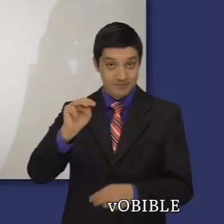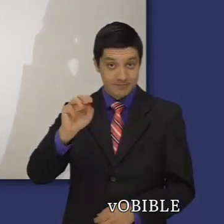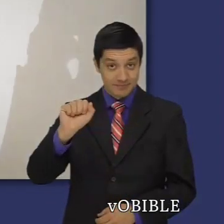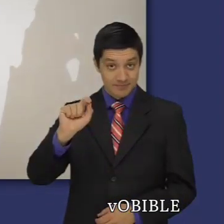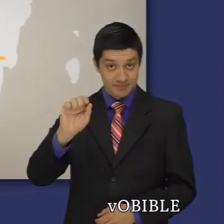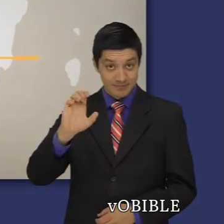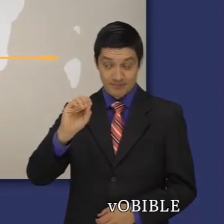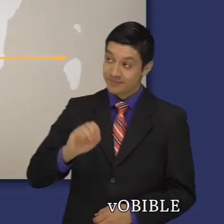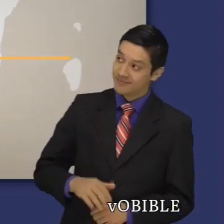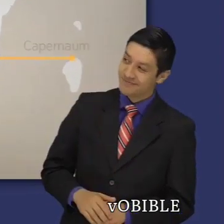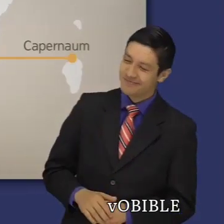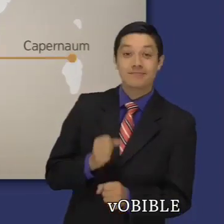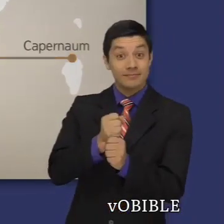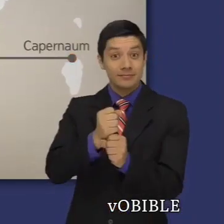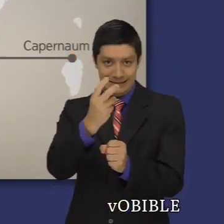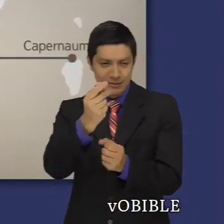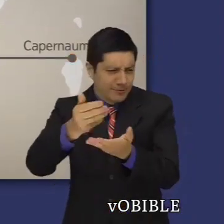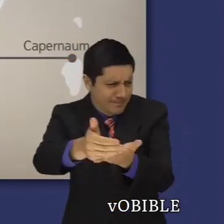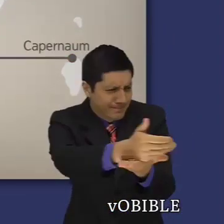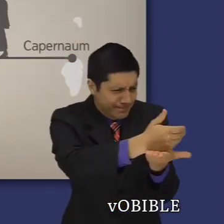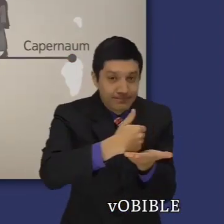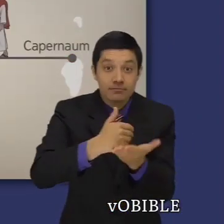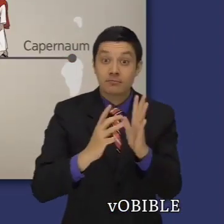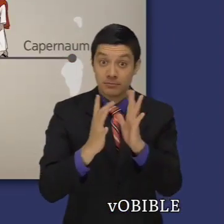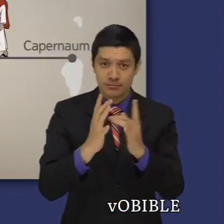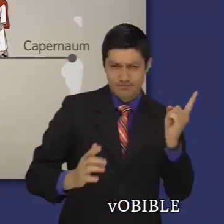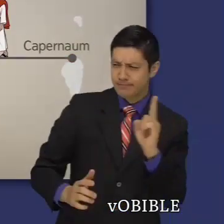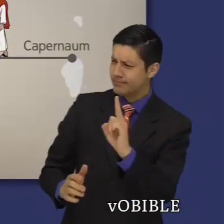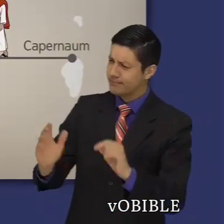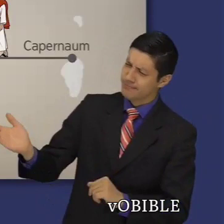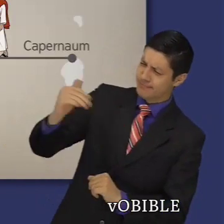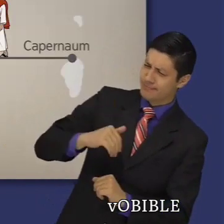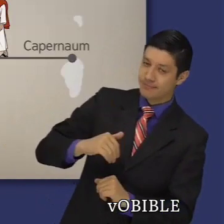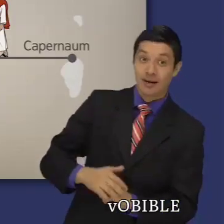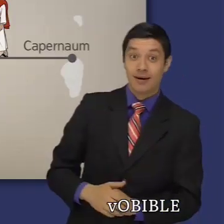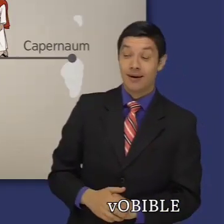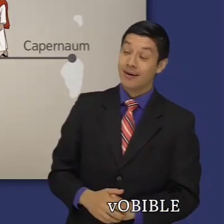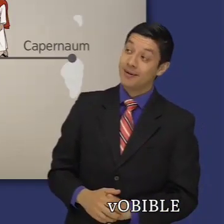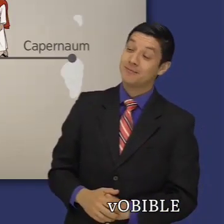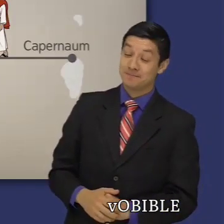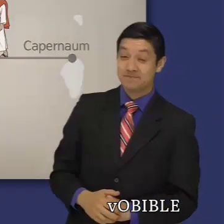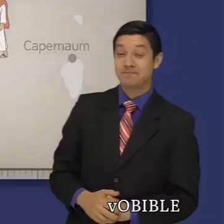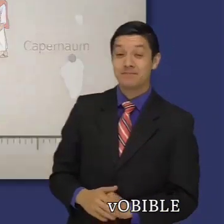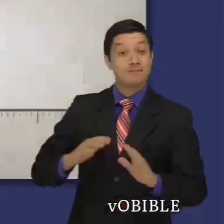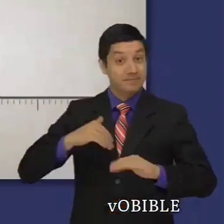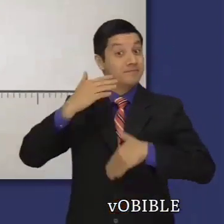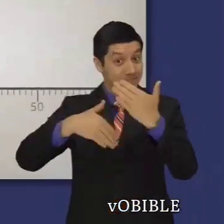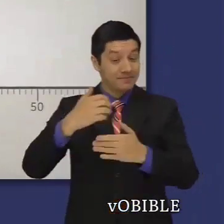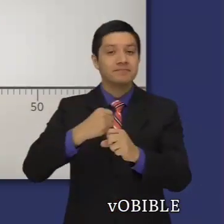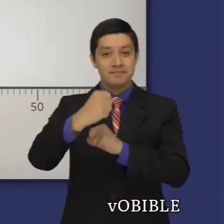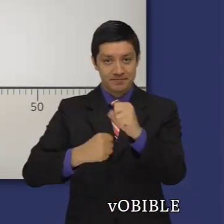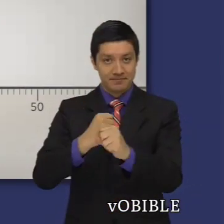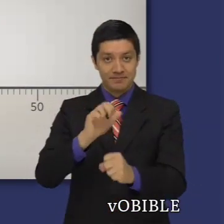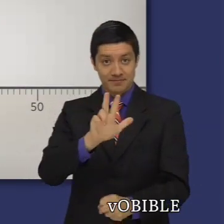Mateo trabajaba como recaudador de impuestos en Capernaum cuando Jesús lo invitó a ser su discípulo. Más tarde, después de la